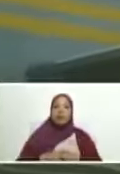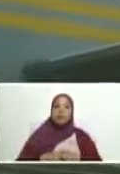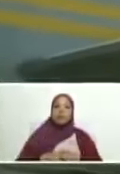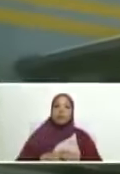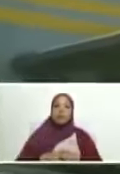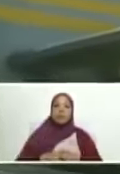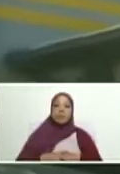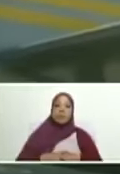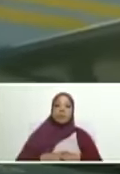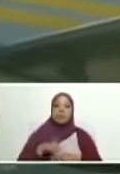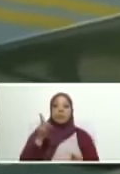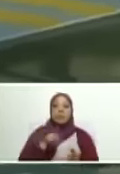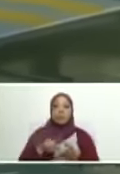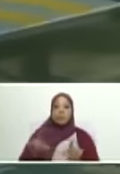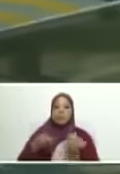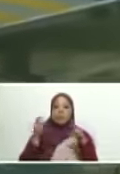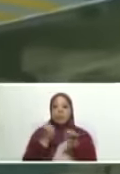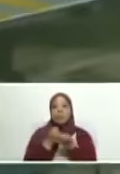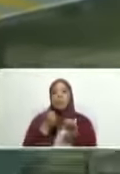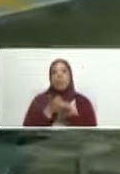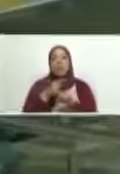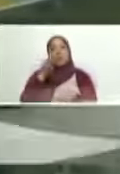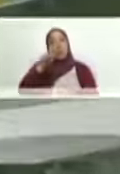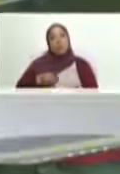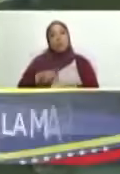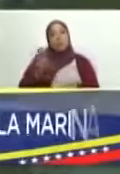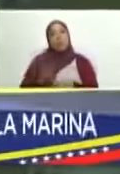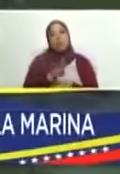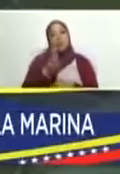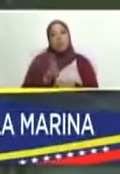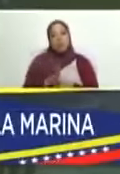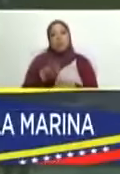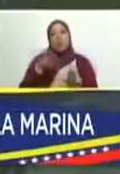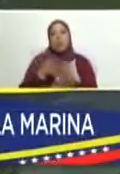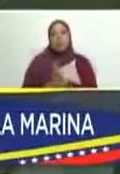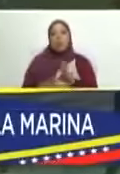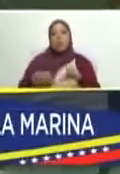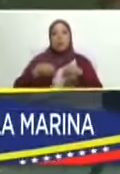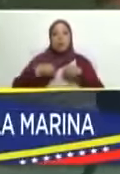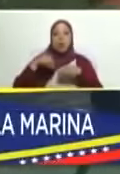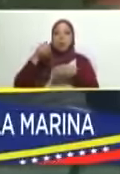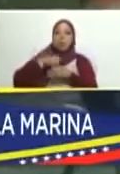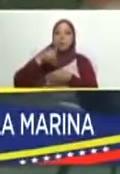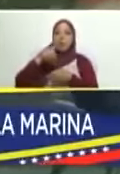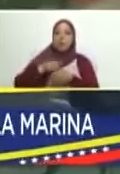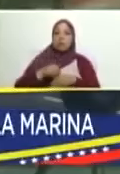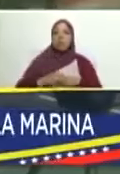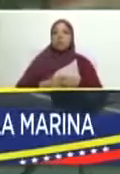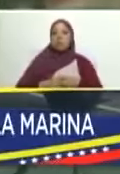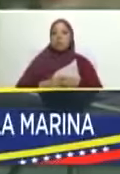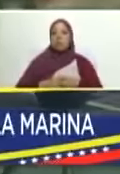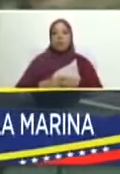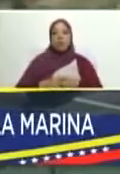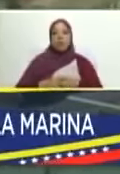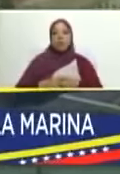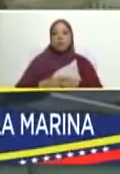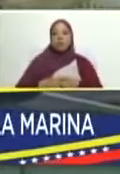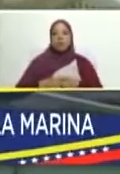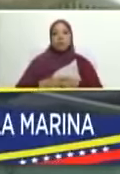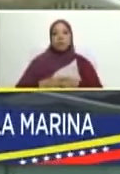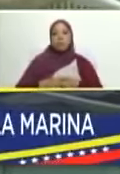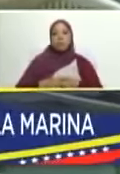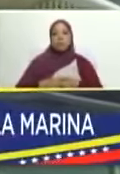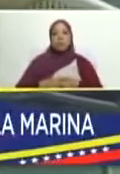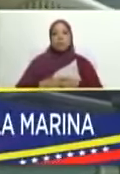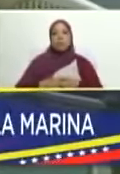vientos, la cual tradicionalmente se utilizaba para tomar las direcciones y los puntos cardinales. Asimismo, una